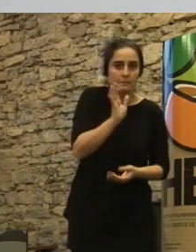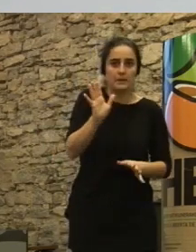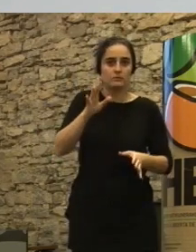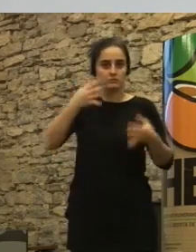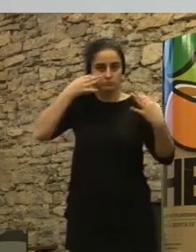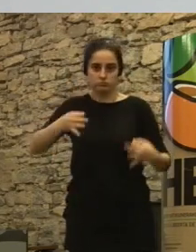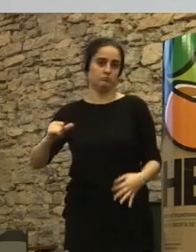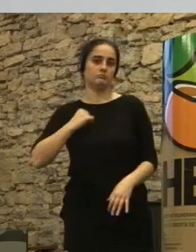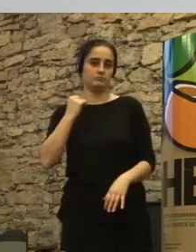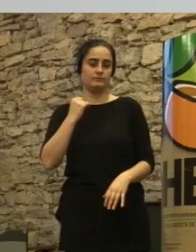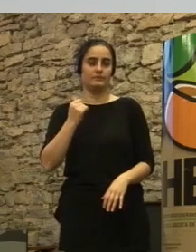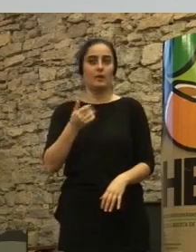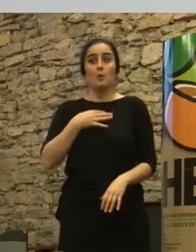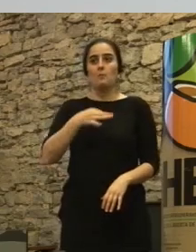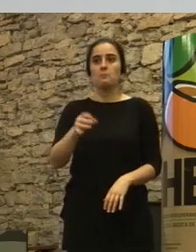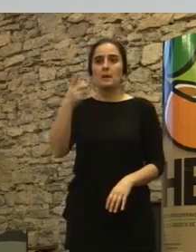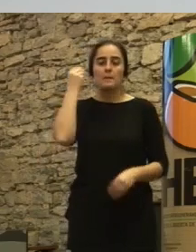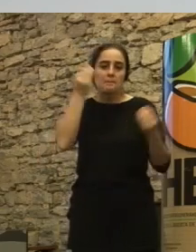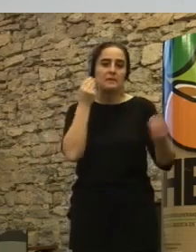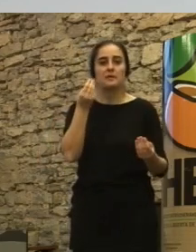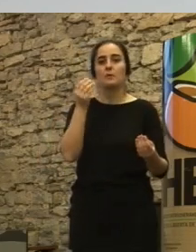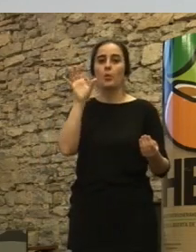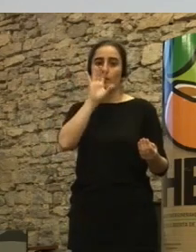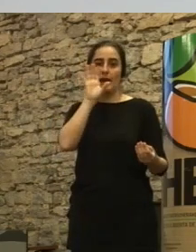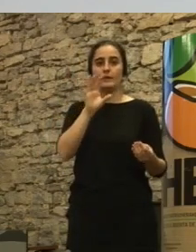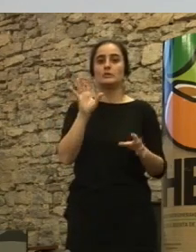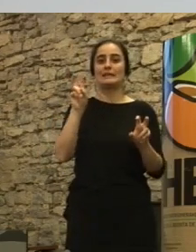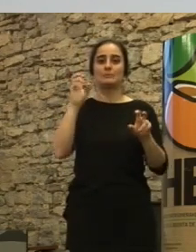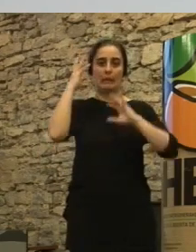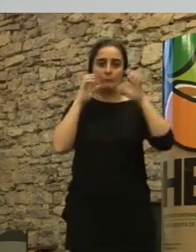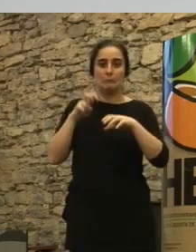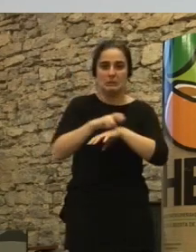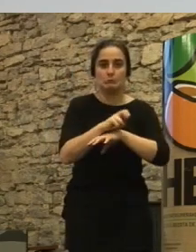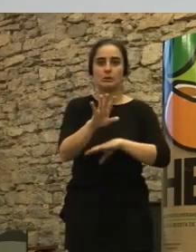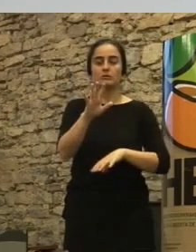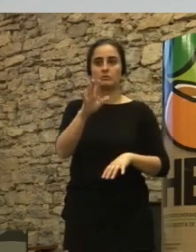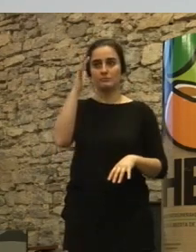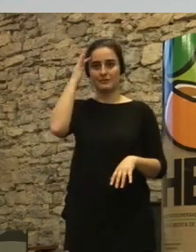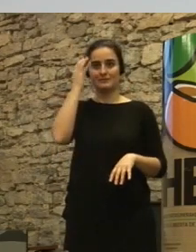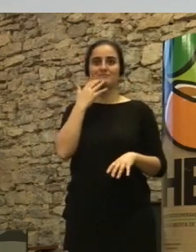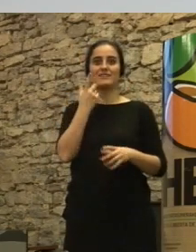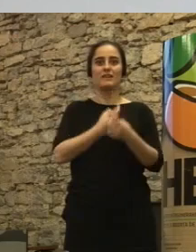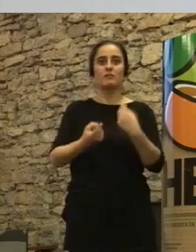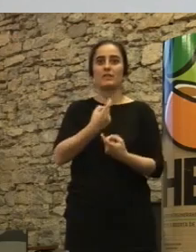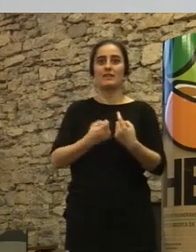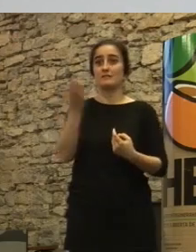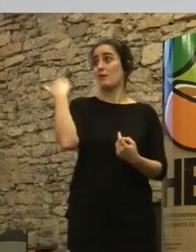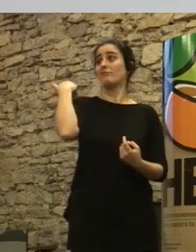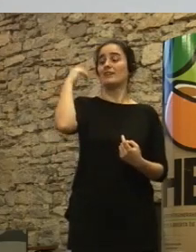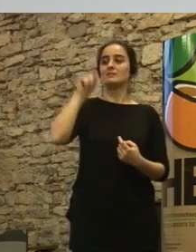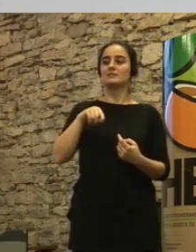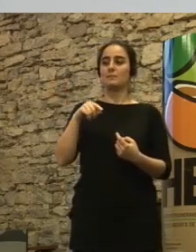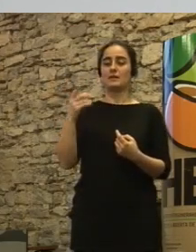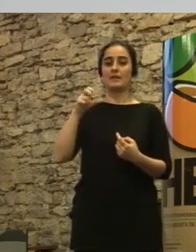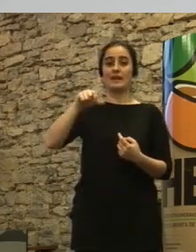y que no son. Y quizá les pueda resultar anecdótico esto que he contado del bicho, pero imagínense si las informaciones son relativas, lo veíamos antes